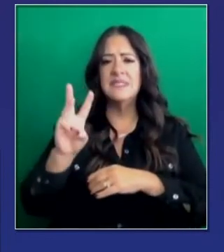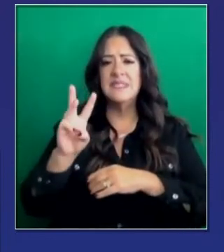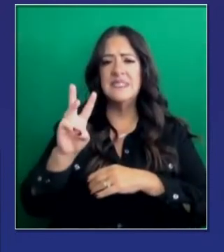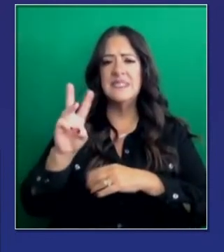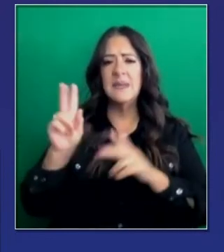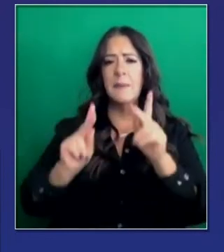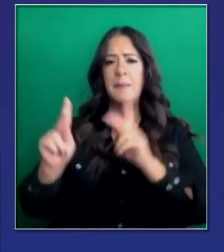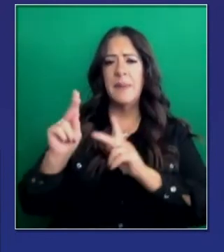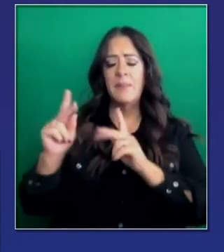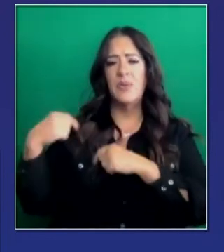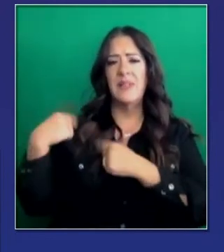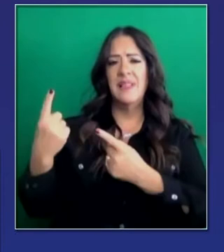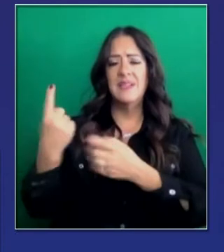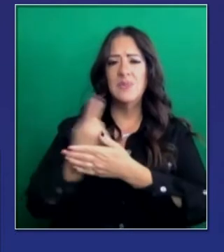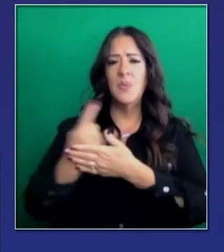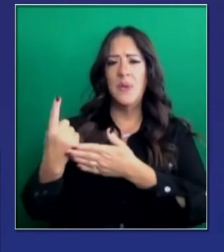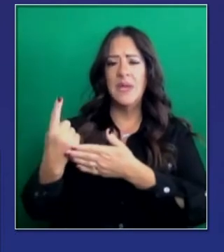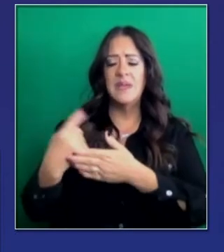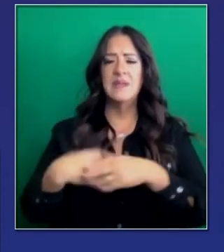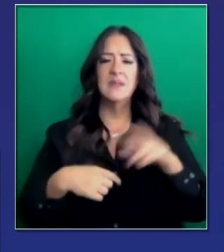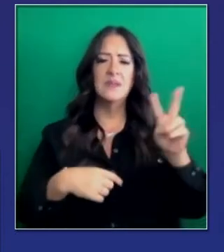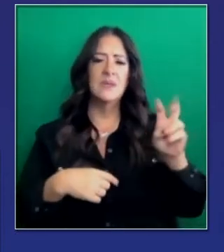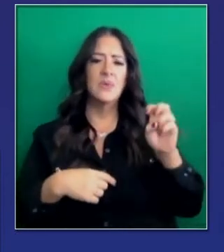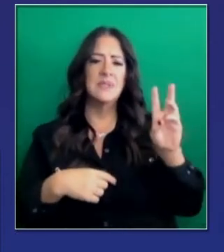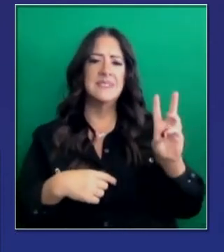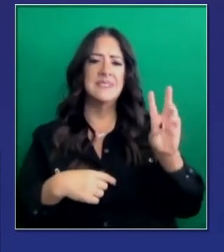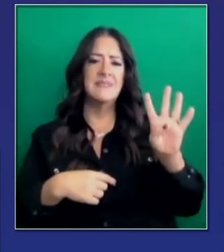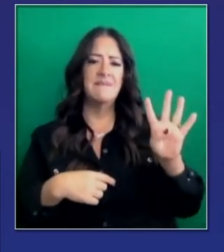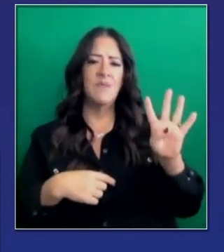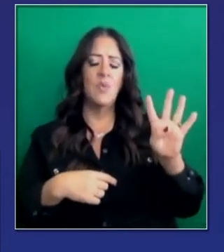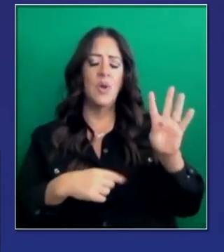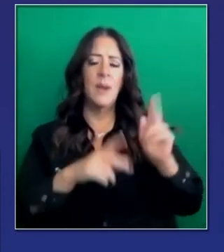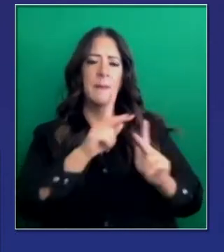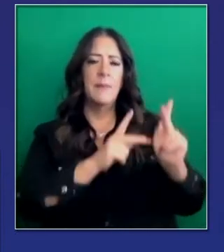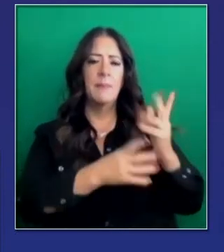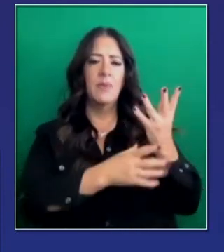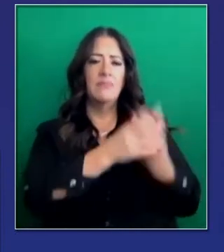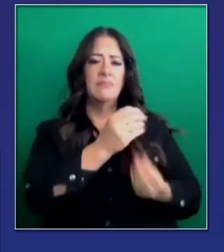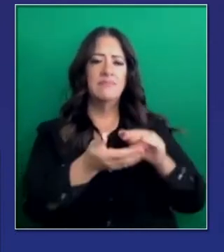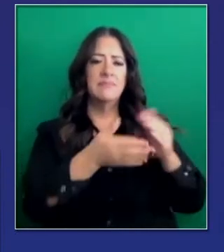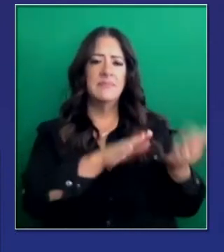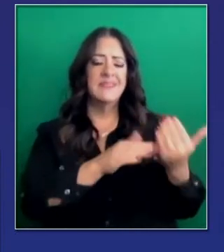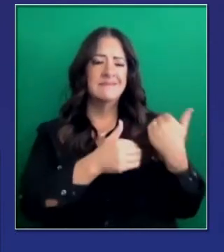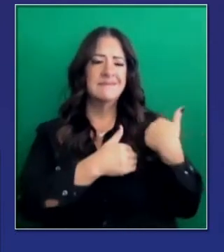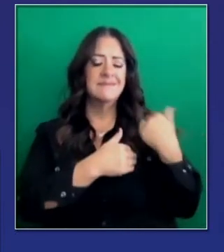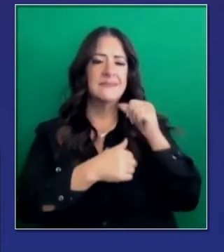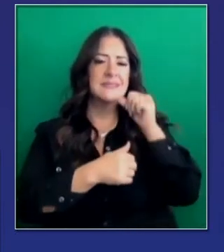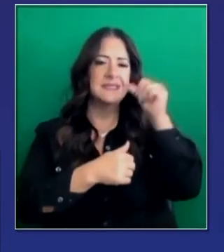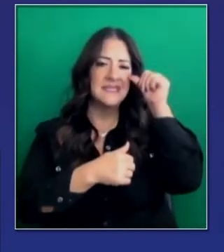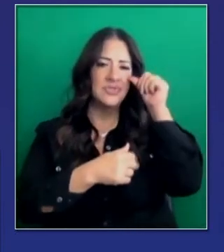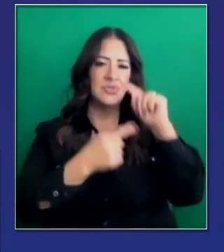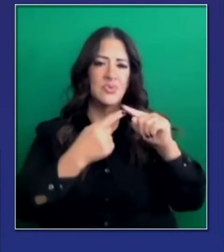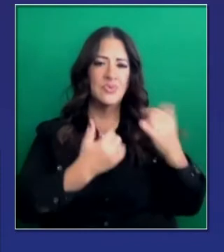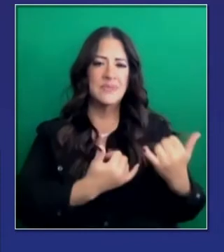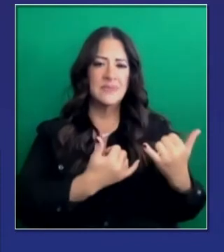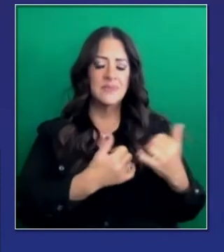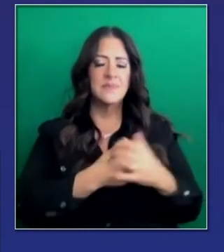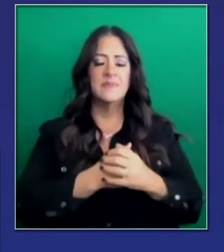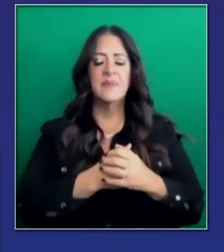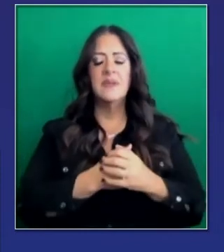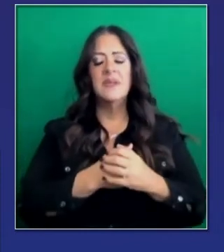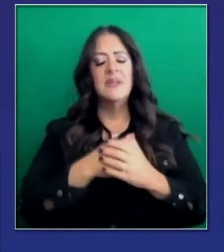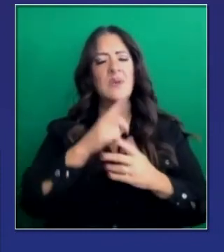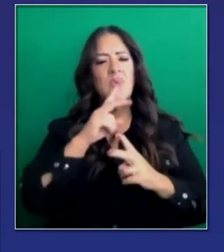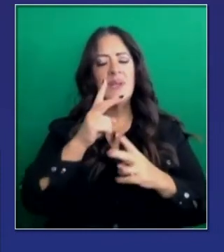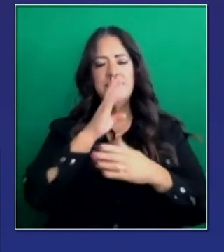siete días 264 personas que perdieron la vida en el último periodo que se ha reportado es un